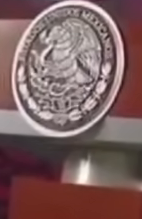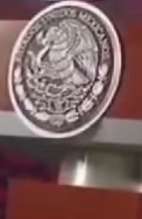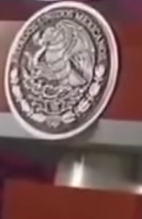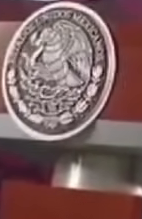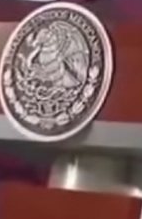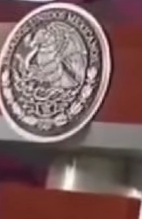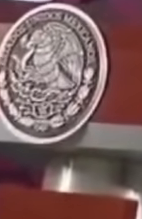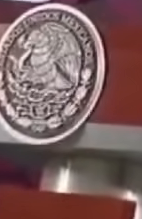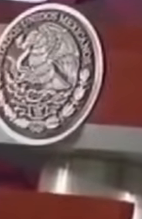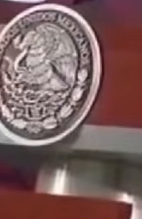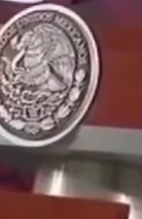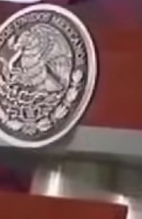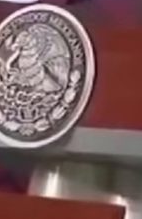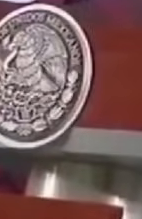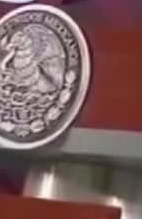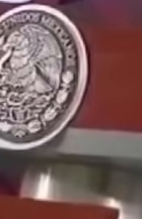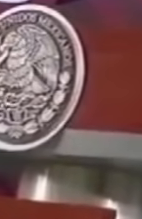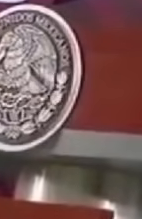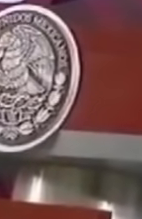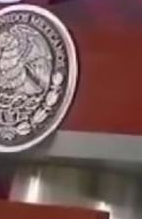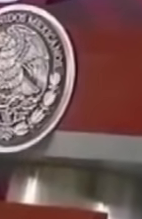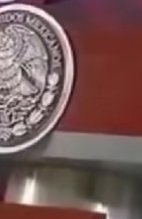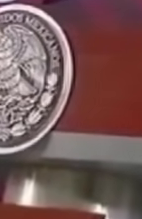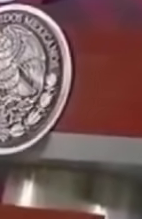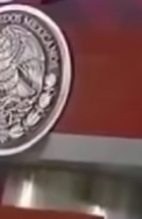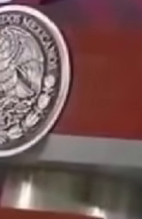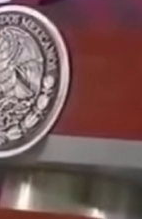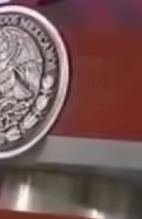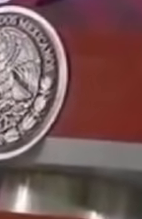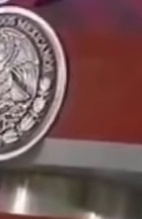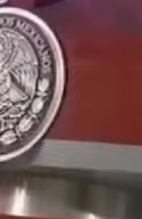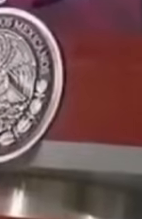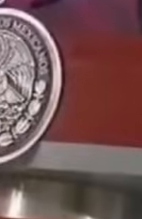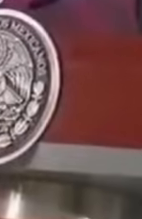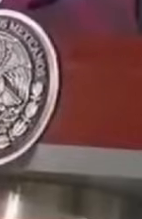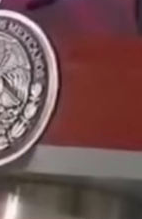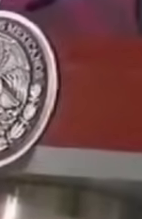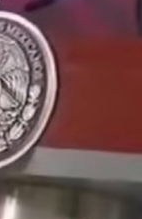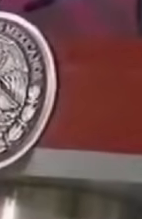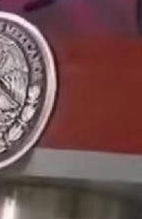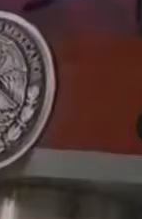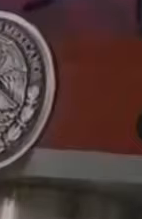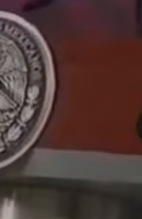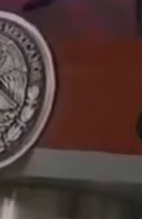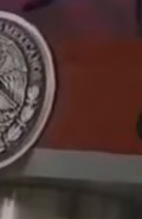sí, si tengo lleno el teléfono, para que vean lo que es la mañanera.